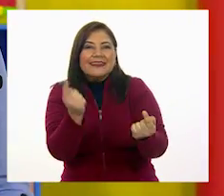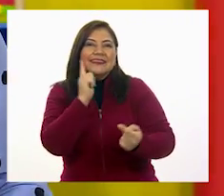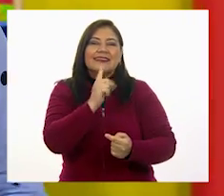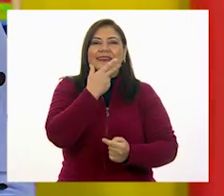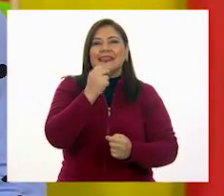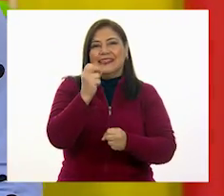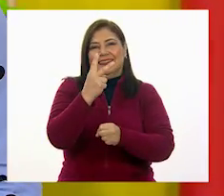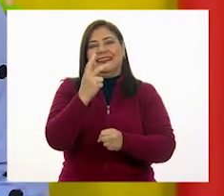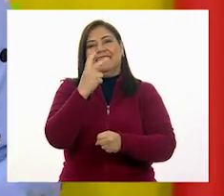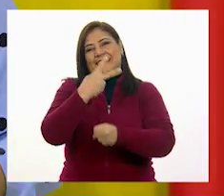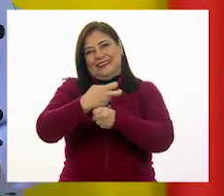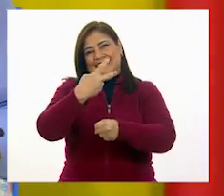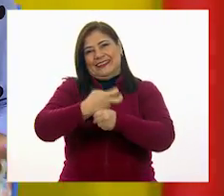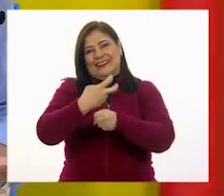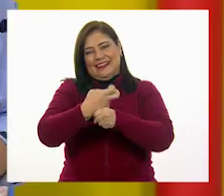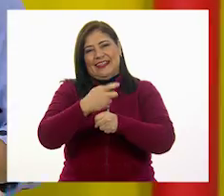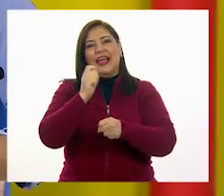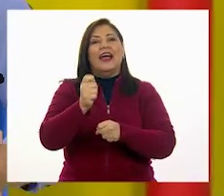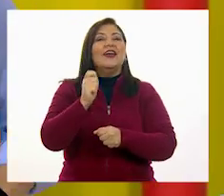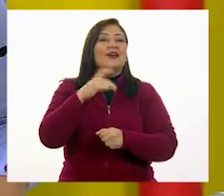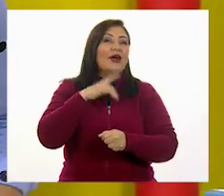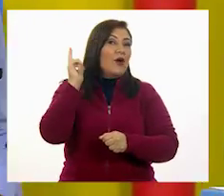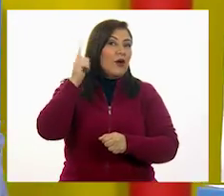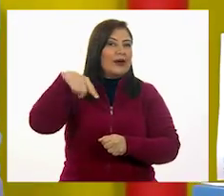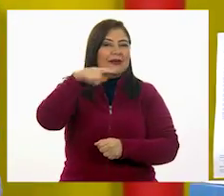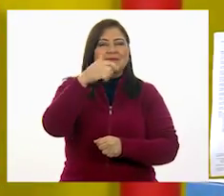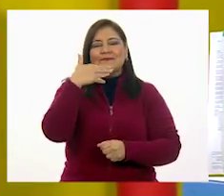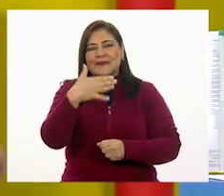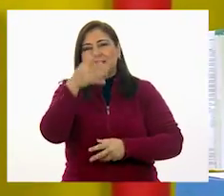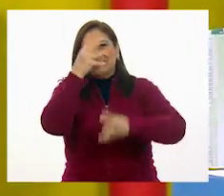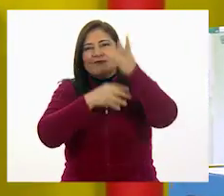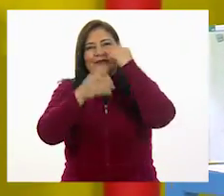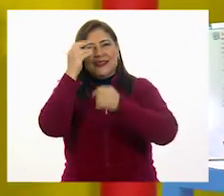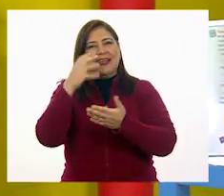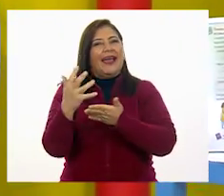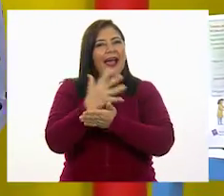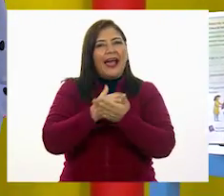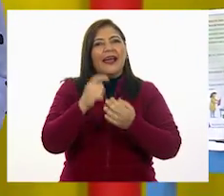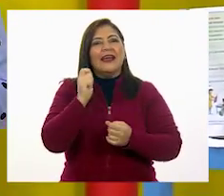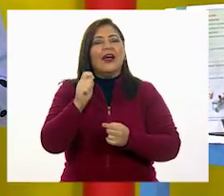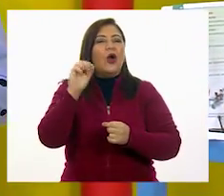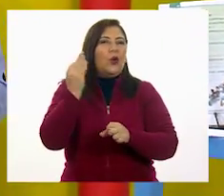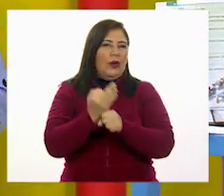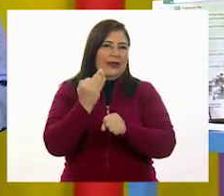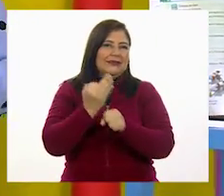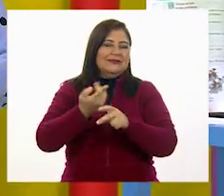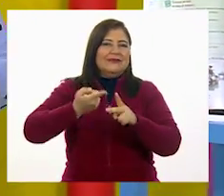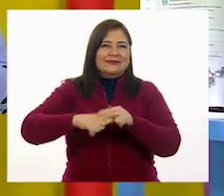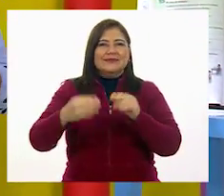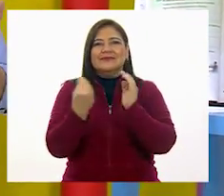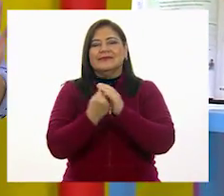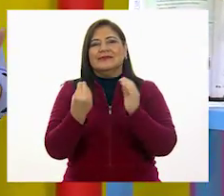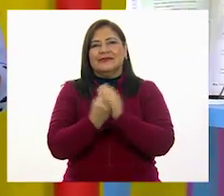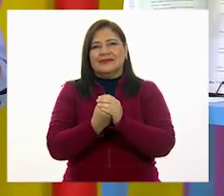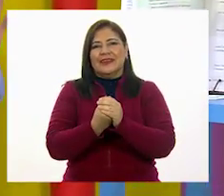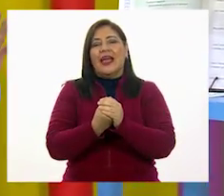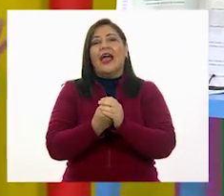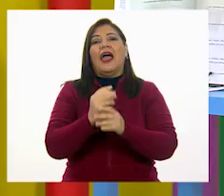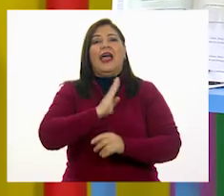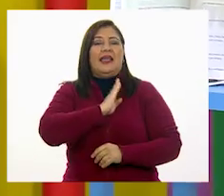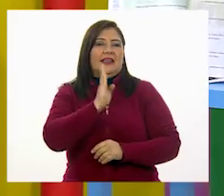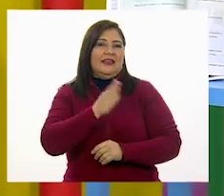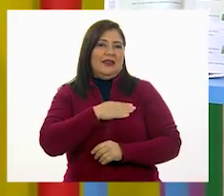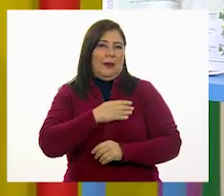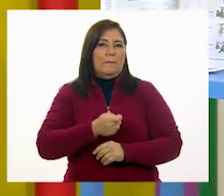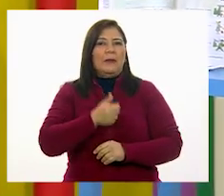niños de segundo grado de primaria. Espero que muy bien y con muchas ganas de aprender, porque estamos a punto de comenzar nuestra clase de lengua materna